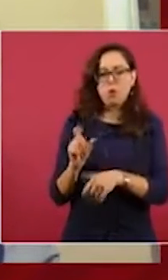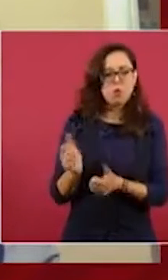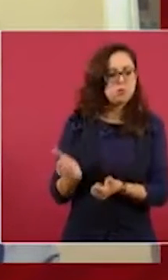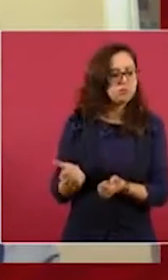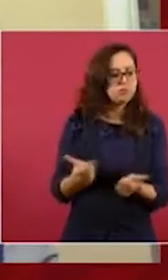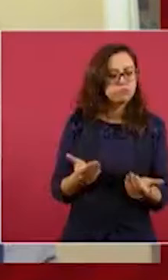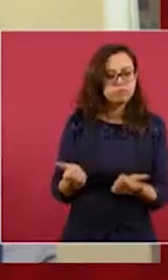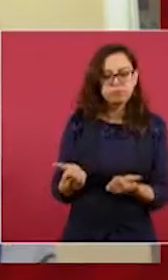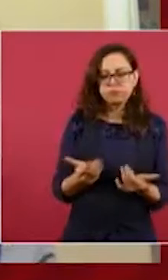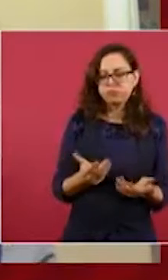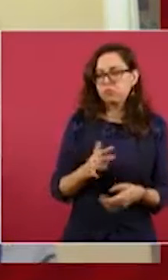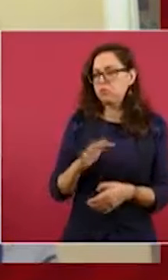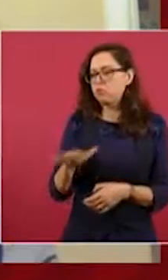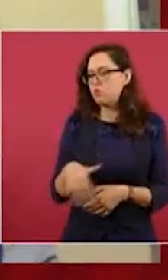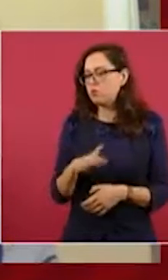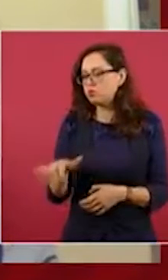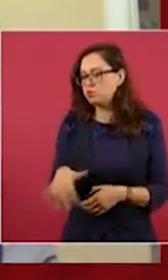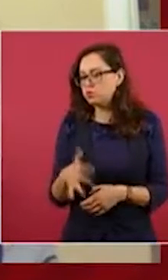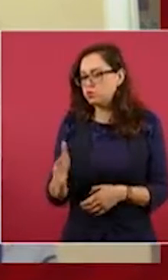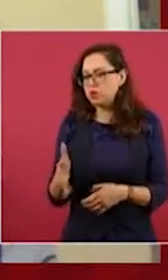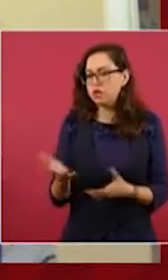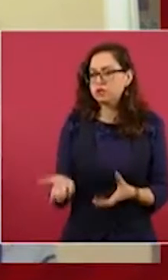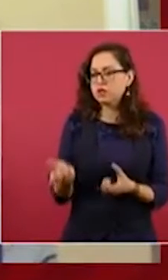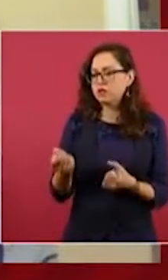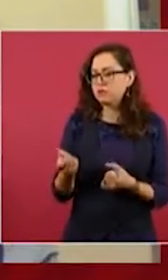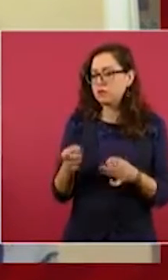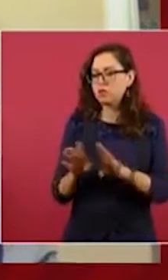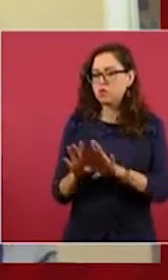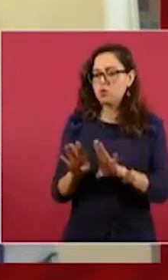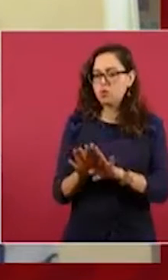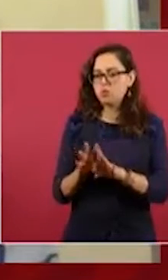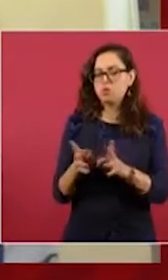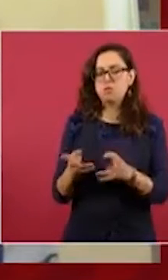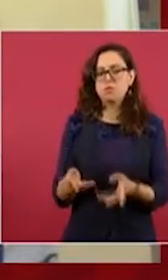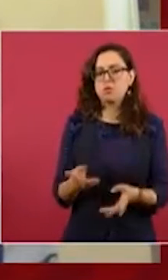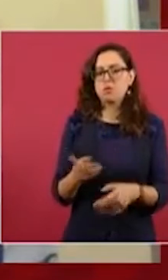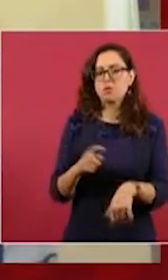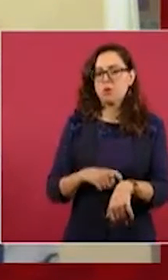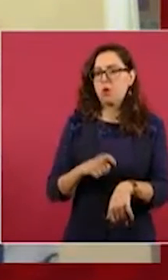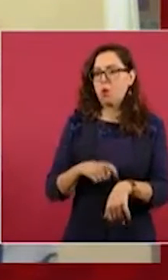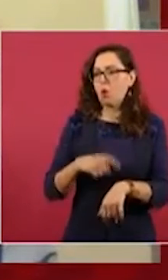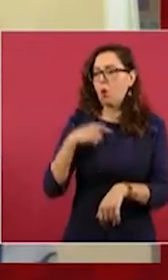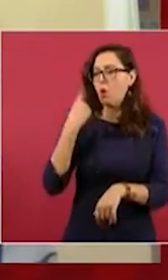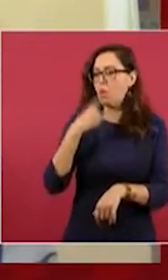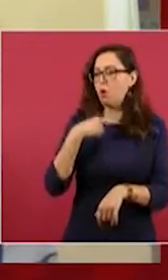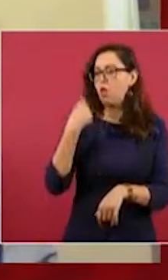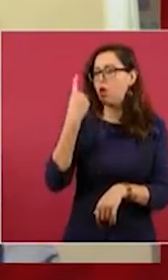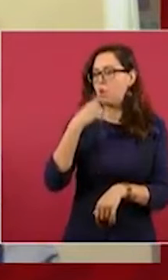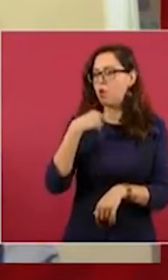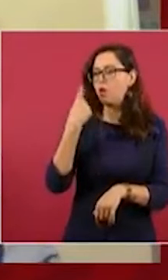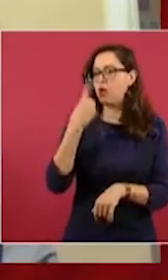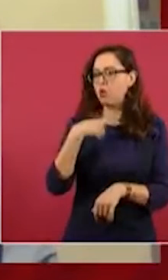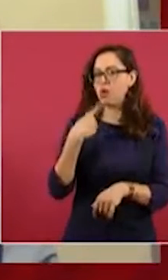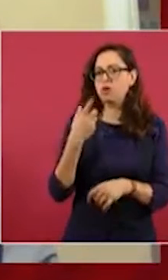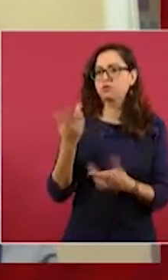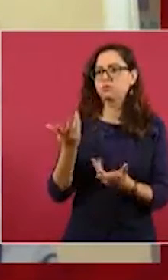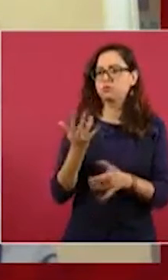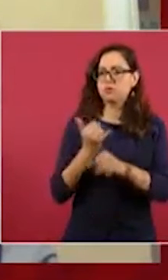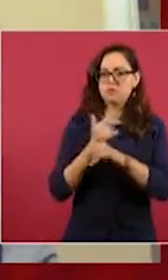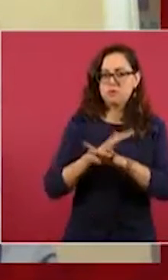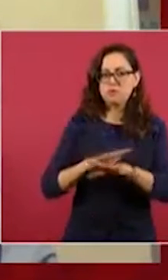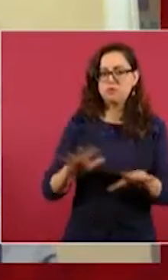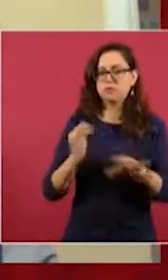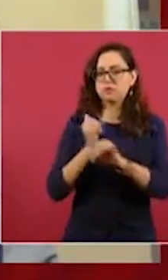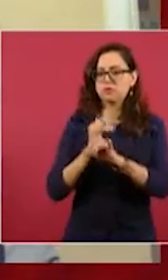las acciones de búsqueda y de rescate. Cada hora nos mantienen informados